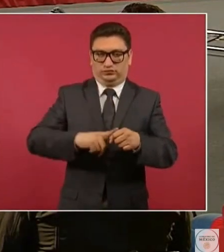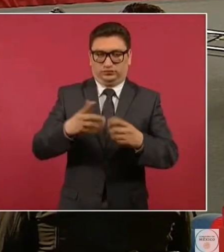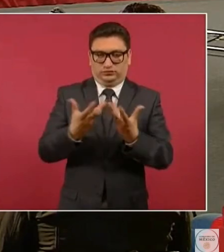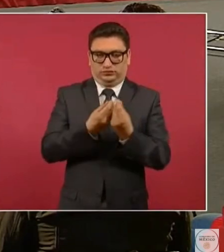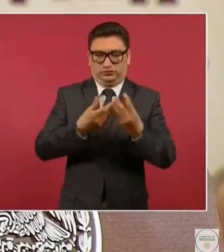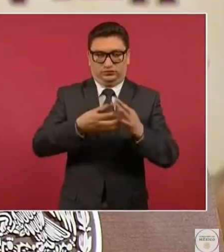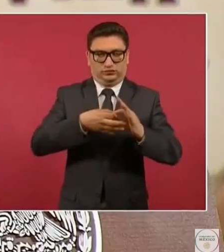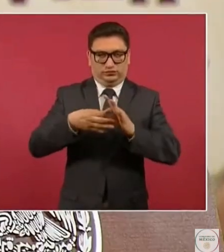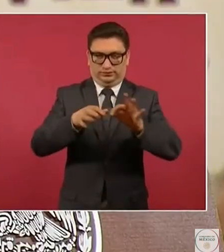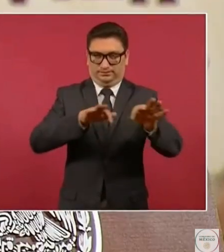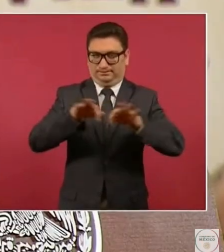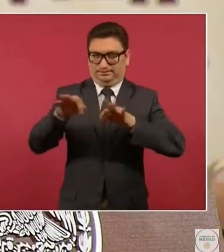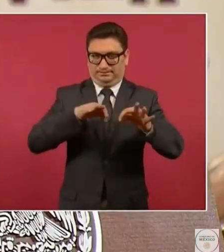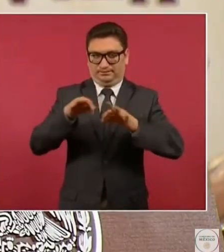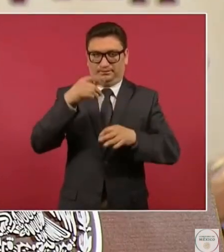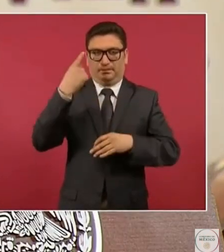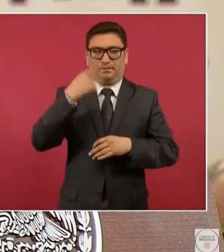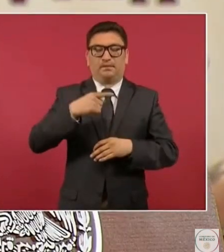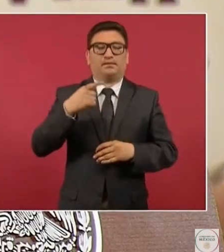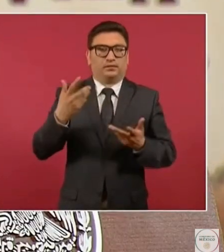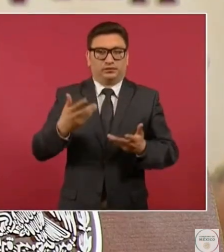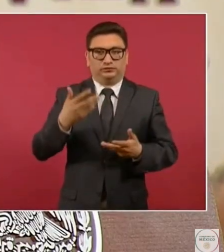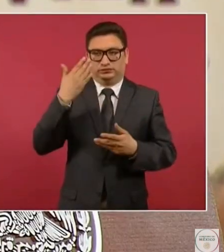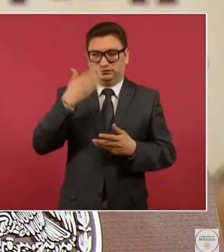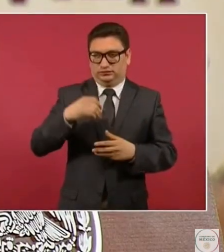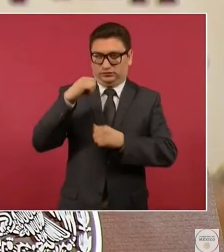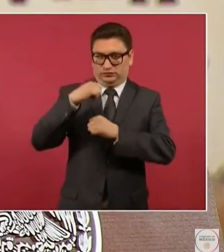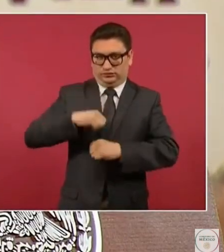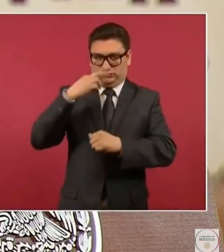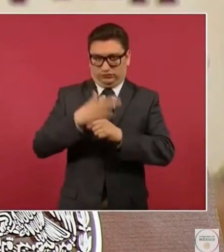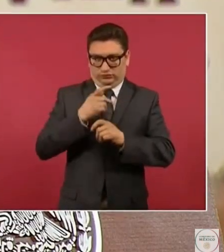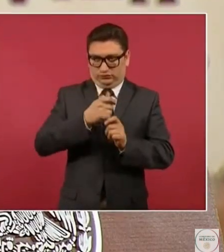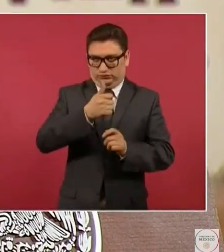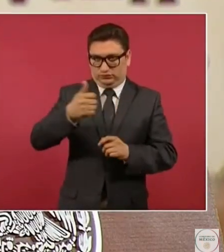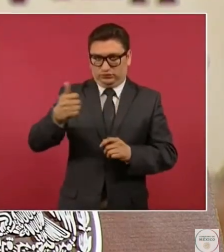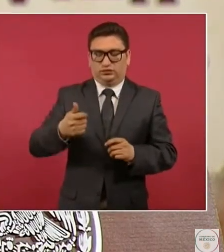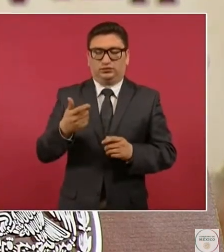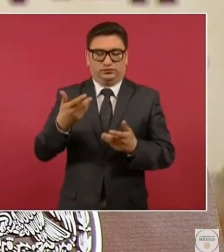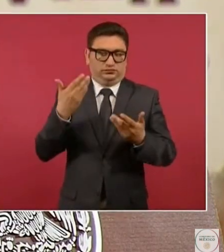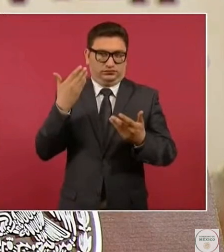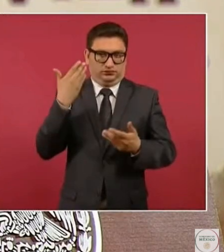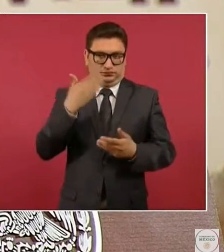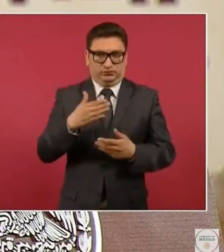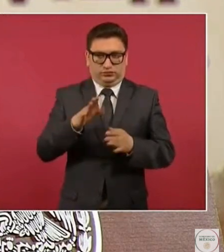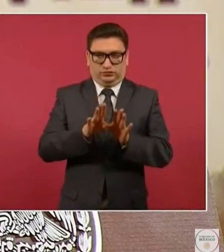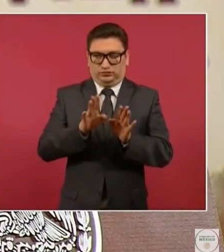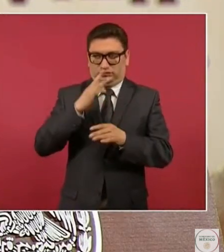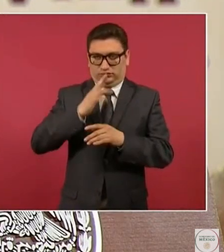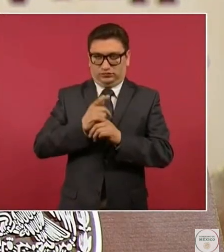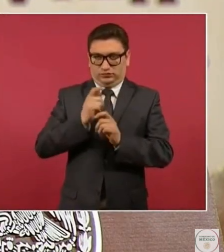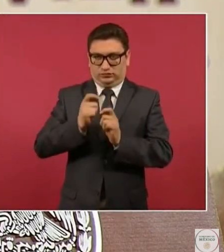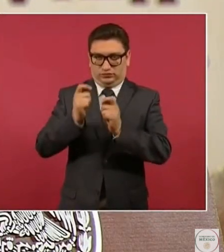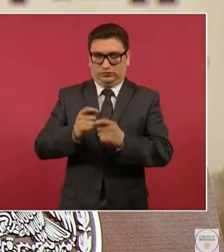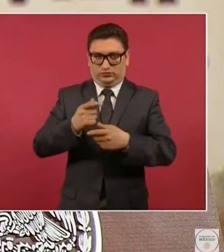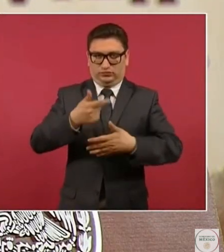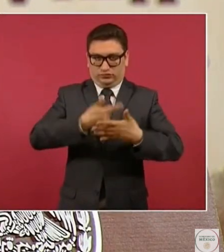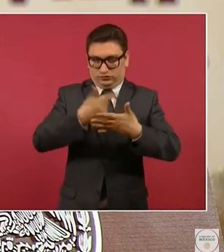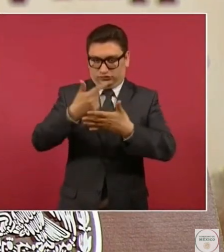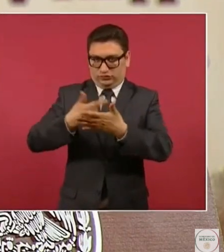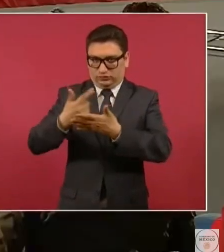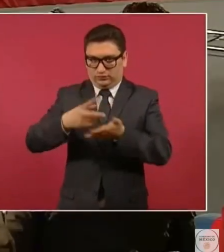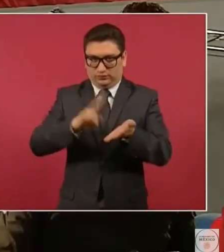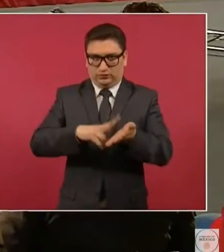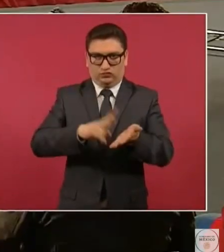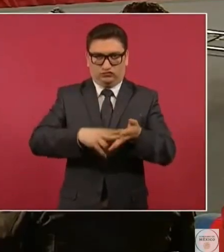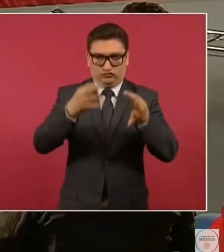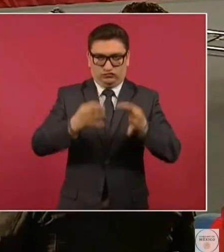unísono para atraer las facultades que le corresponden en la asignación de registros de validez oficial